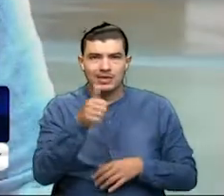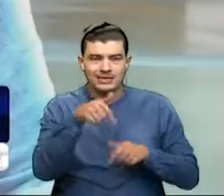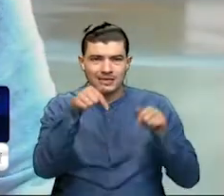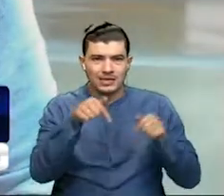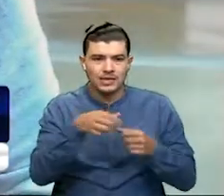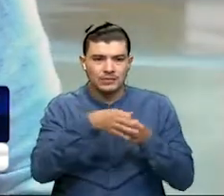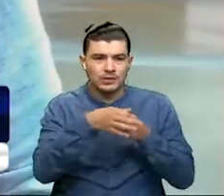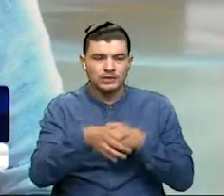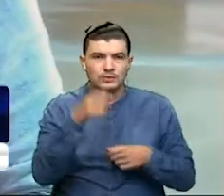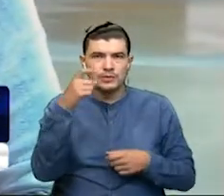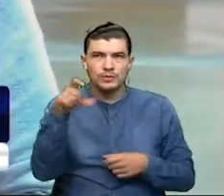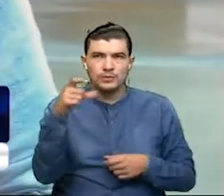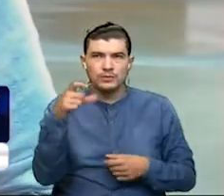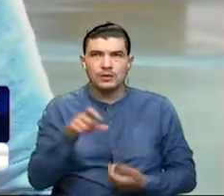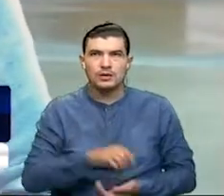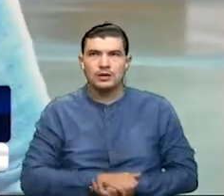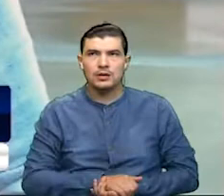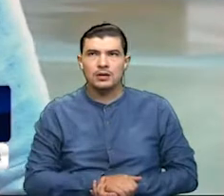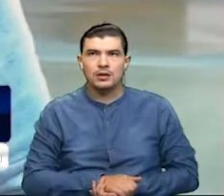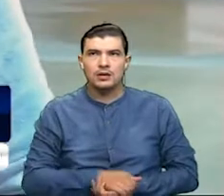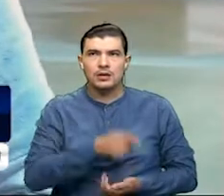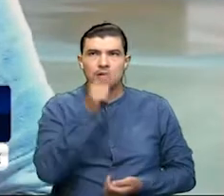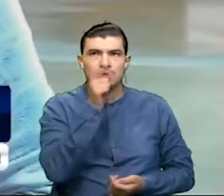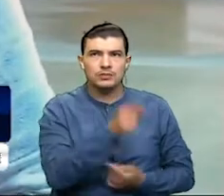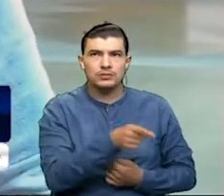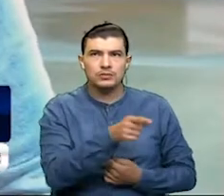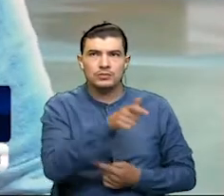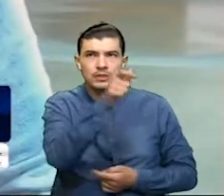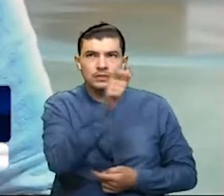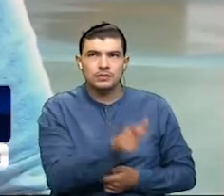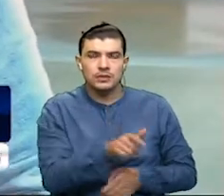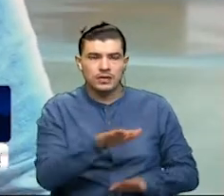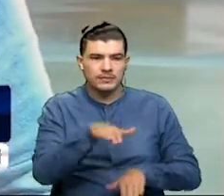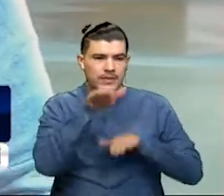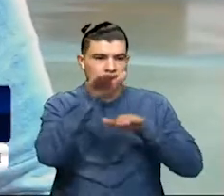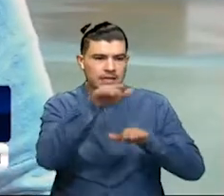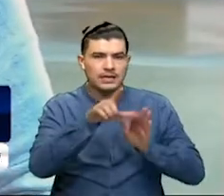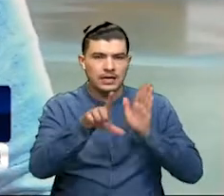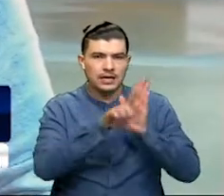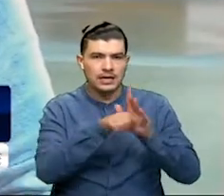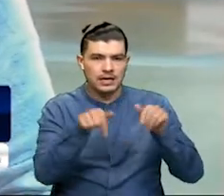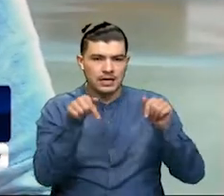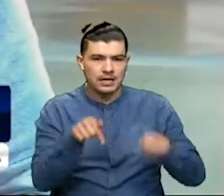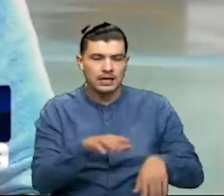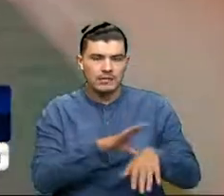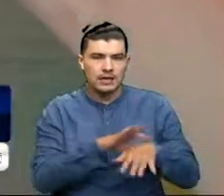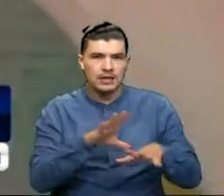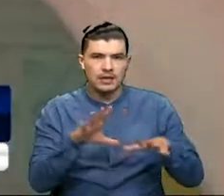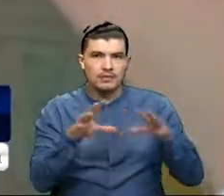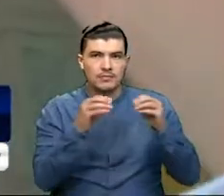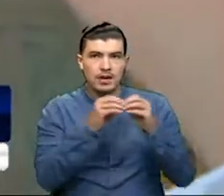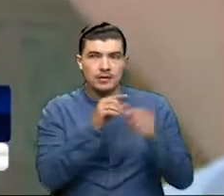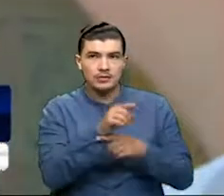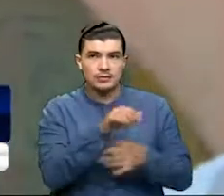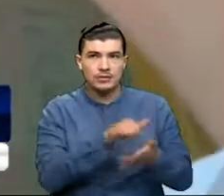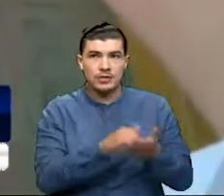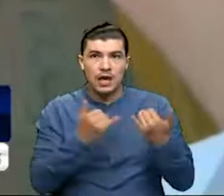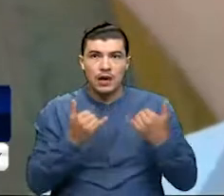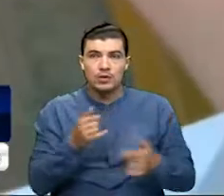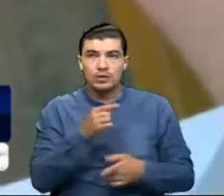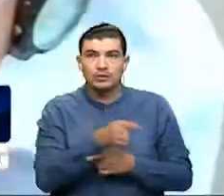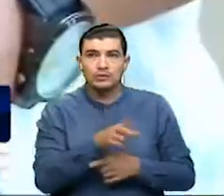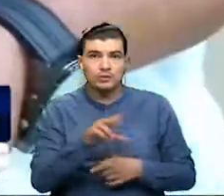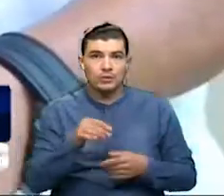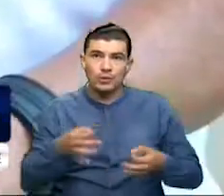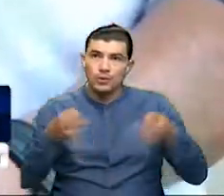de Cúcuta, el presidente y el representante legal de Medimás hacen caso omiso. El fallo fue